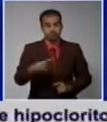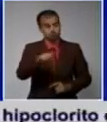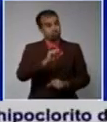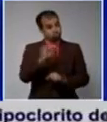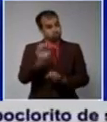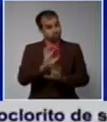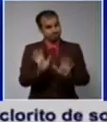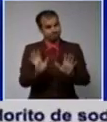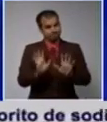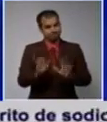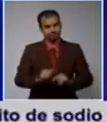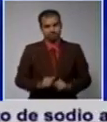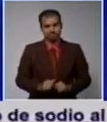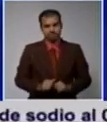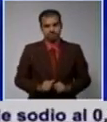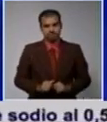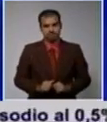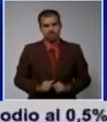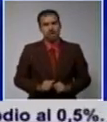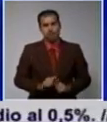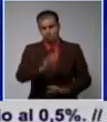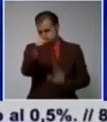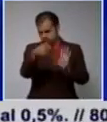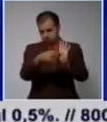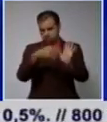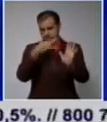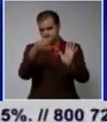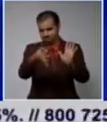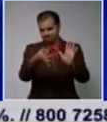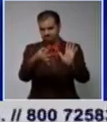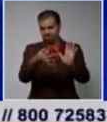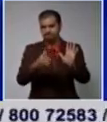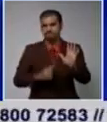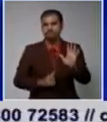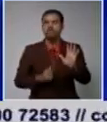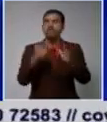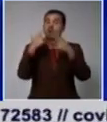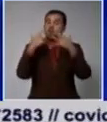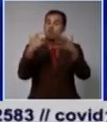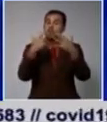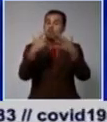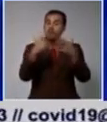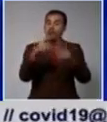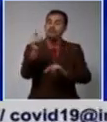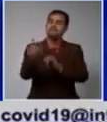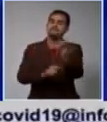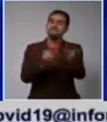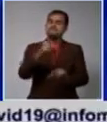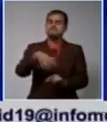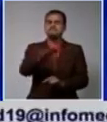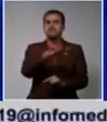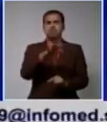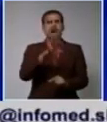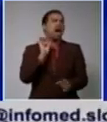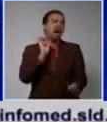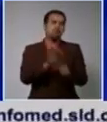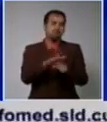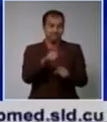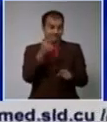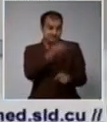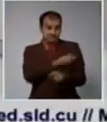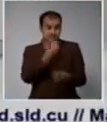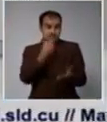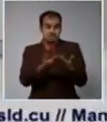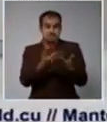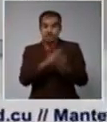Solo remarcar algo que tú dijiste, y es la importancia de que no se desmonte ninguna de las medidas que